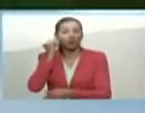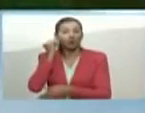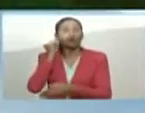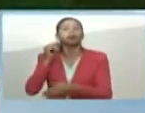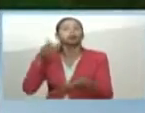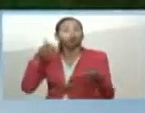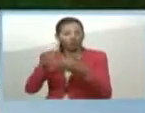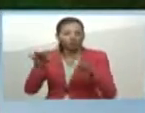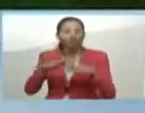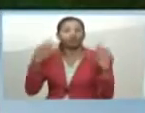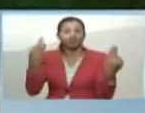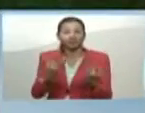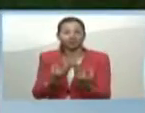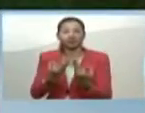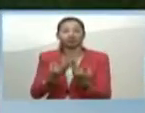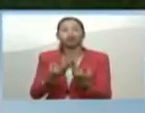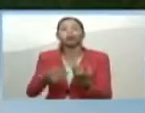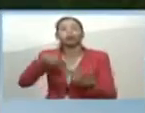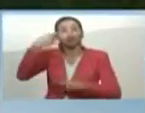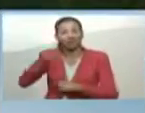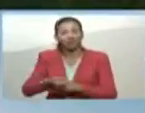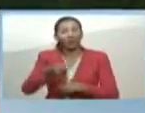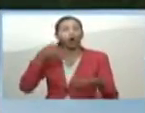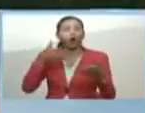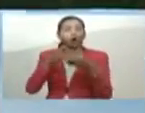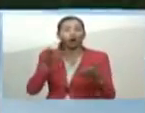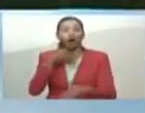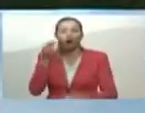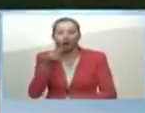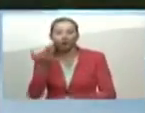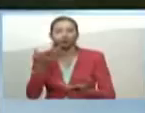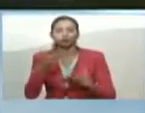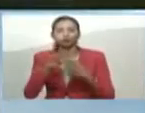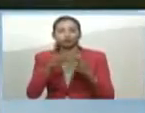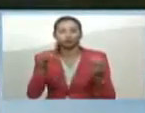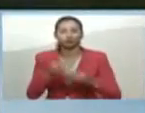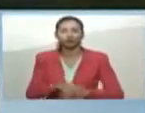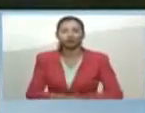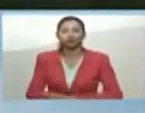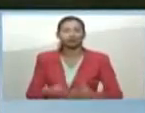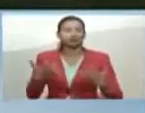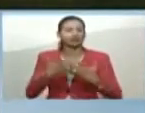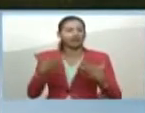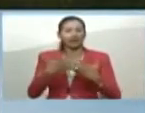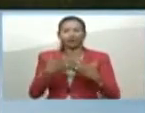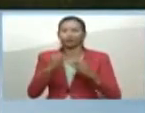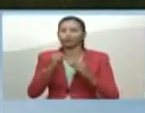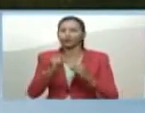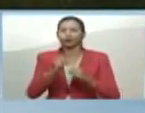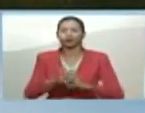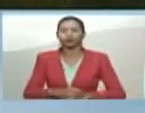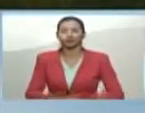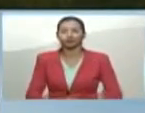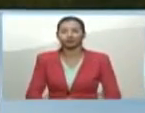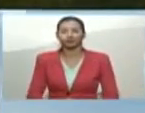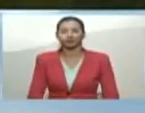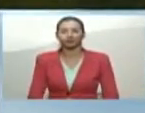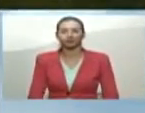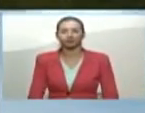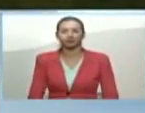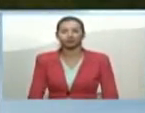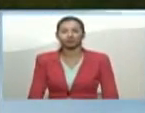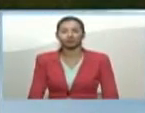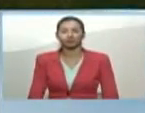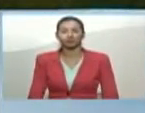familia. Y después desestabilizar a los jóvenes. Y una guerra, una verdadera guerra. Por